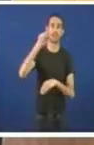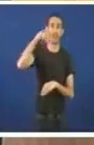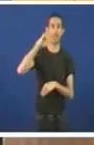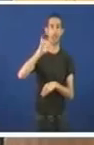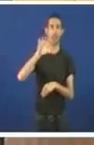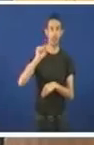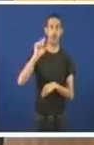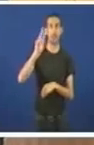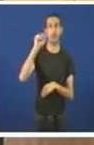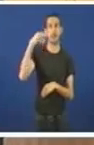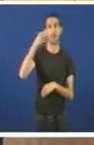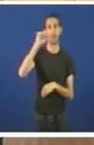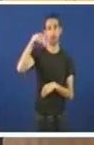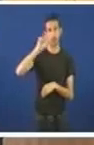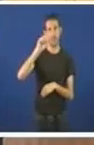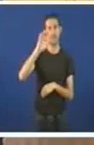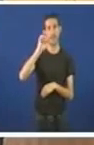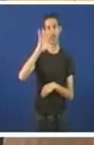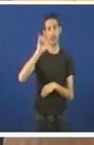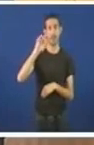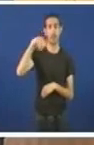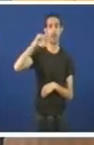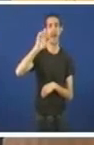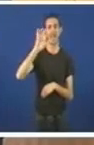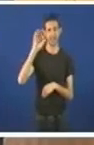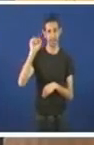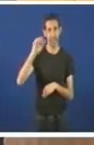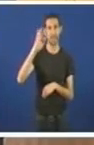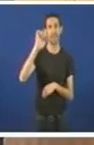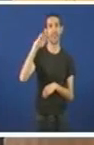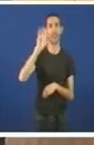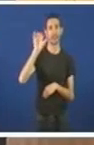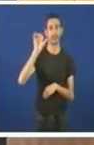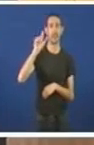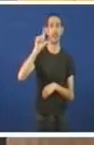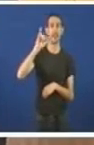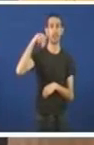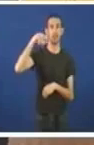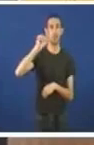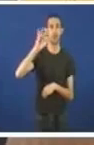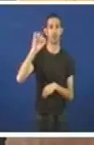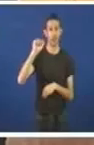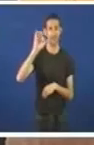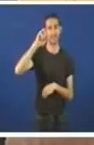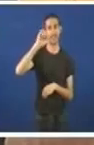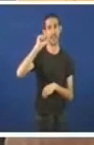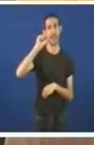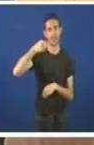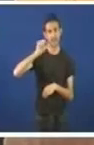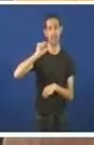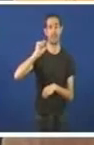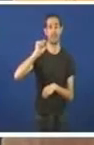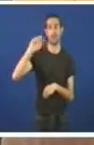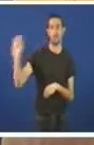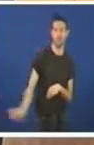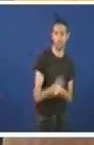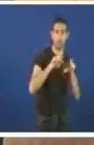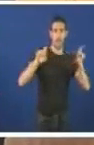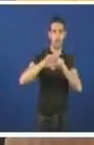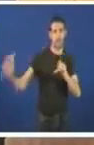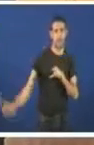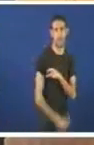de Maesa, de Tecais, de Imosa, de Siasa e de Lecnaval. Eles, señor Núñez Feijóo, viven en primeira persoa